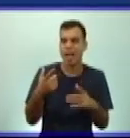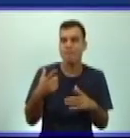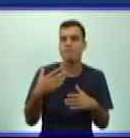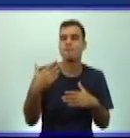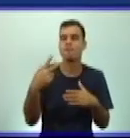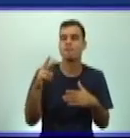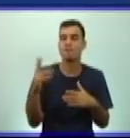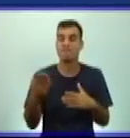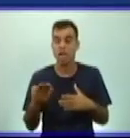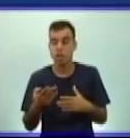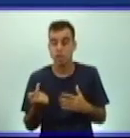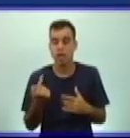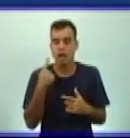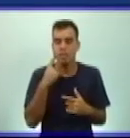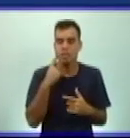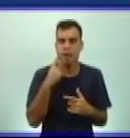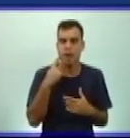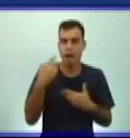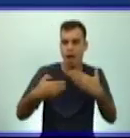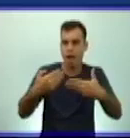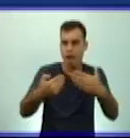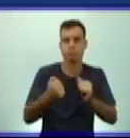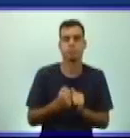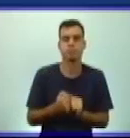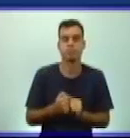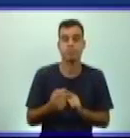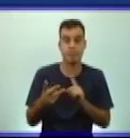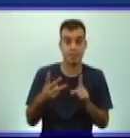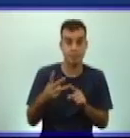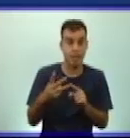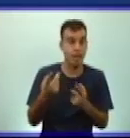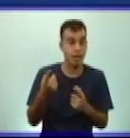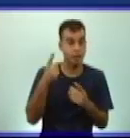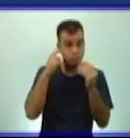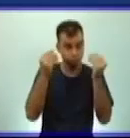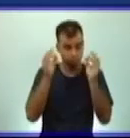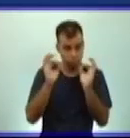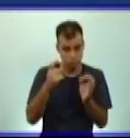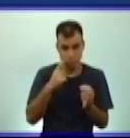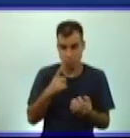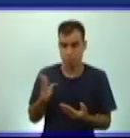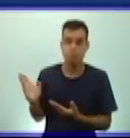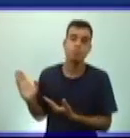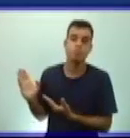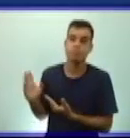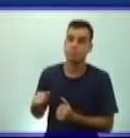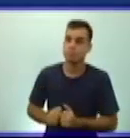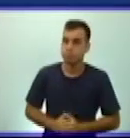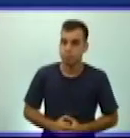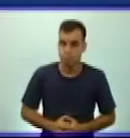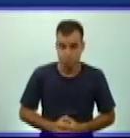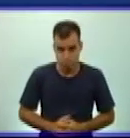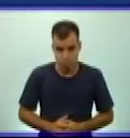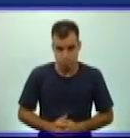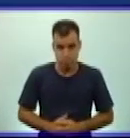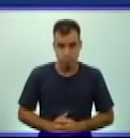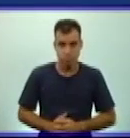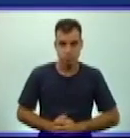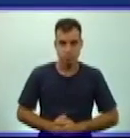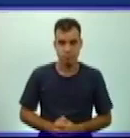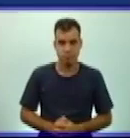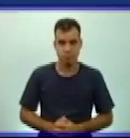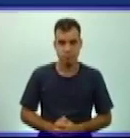en instantáneas, así como vamos a analizar el movimiento de rotación uniformemente acelerado y sus aplicaciones,